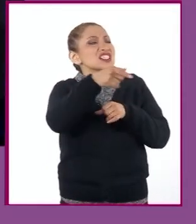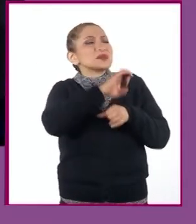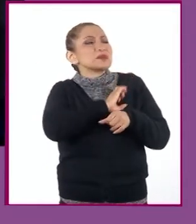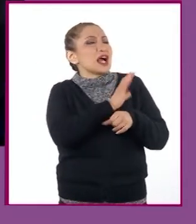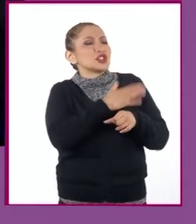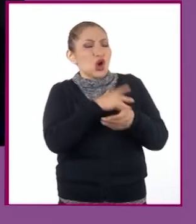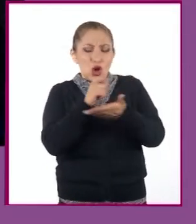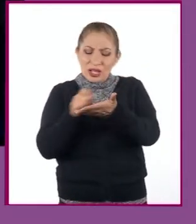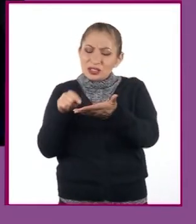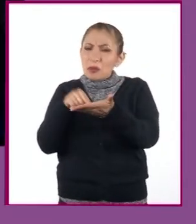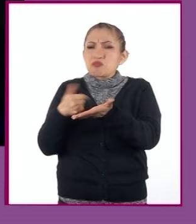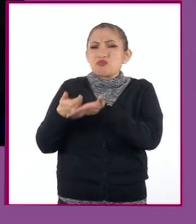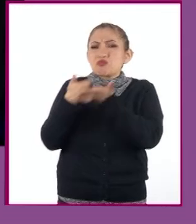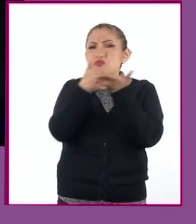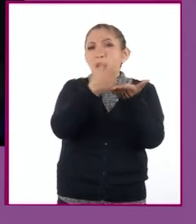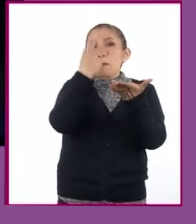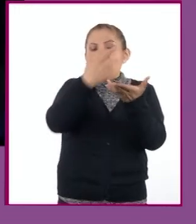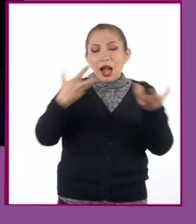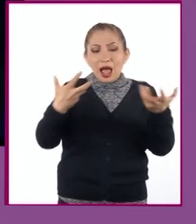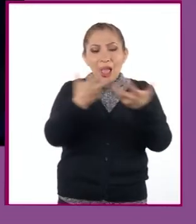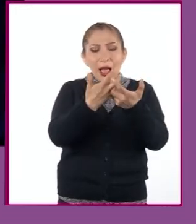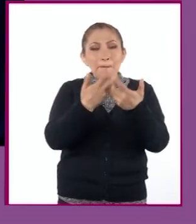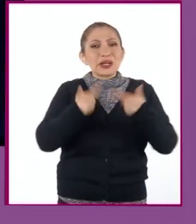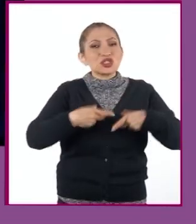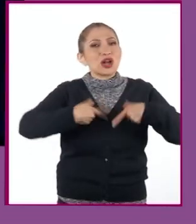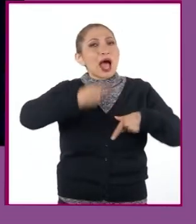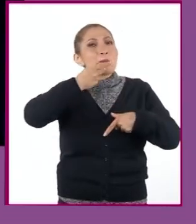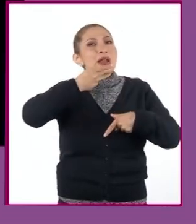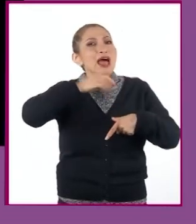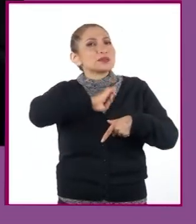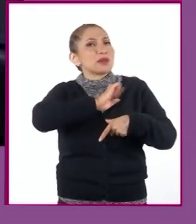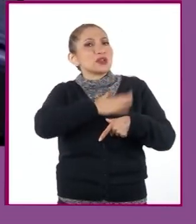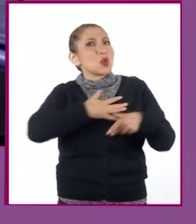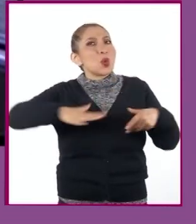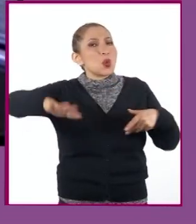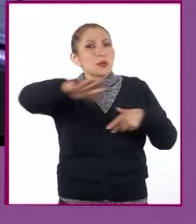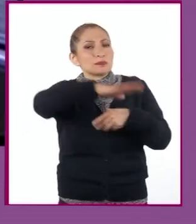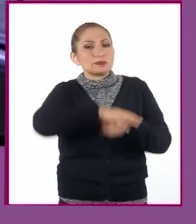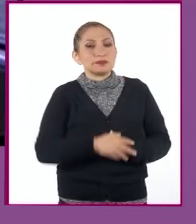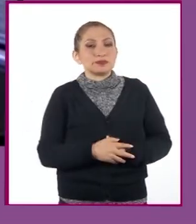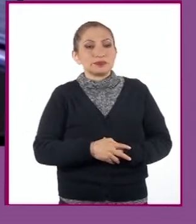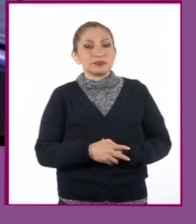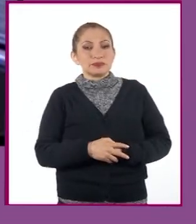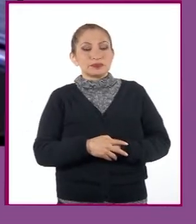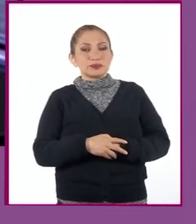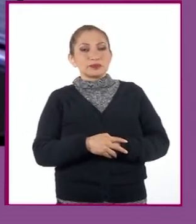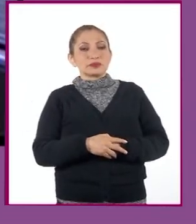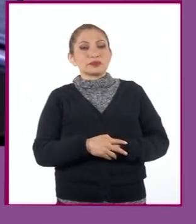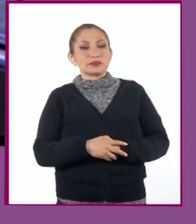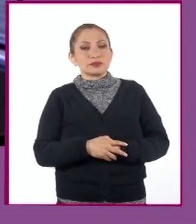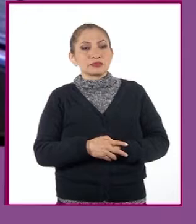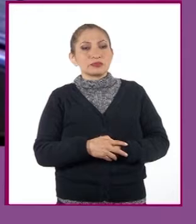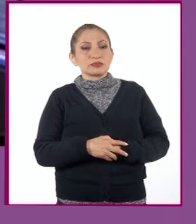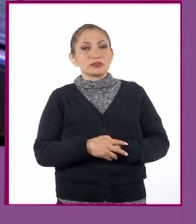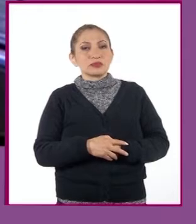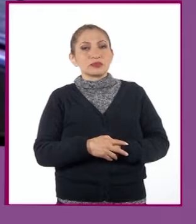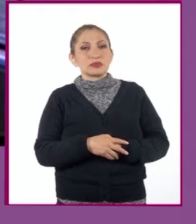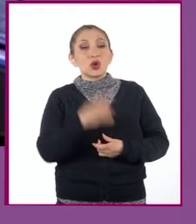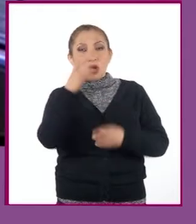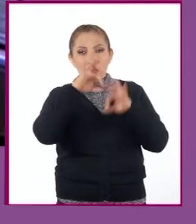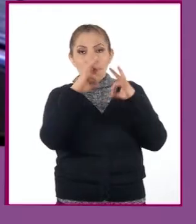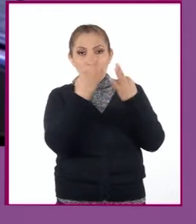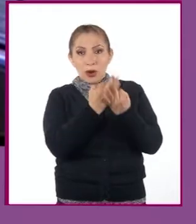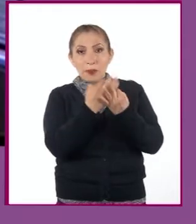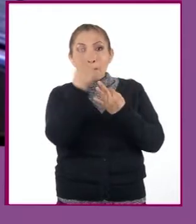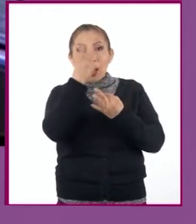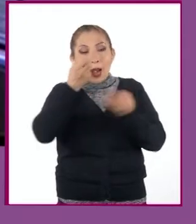español escrito como factor de cohesión entre los hispanohablantes? Bueno, uno de las formas principales